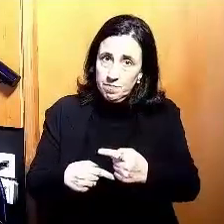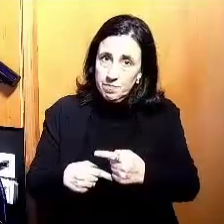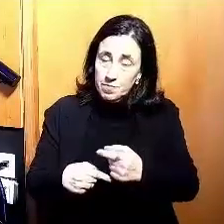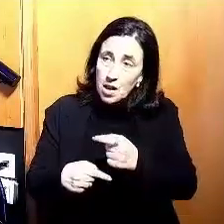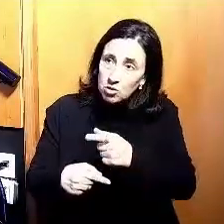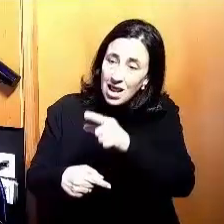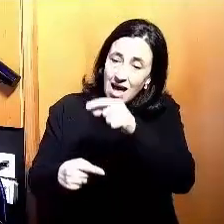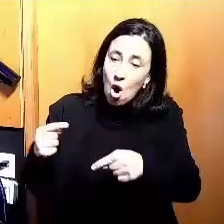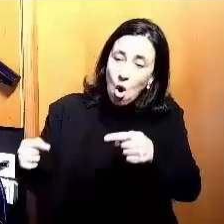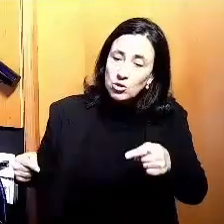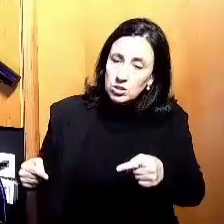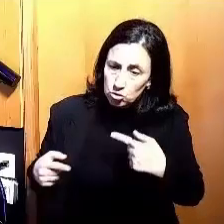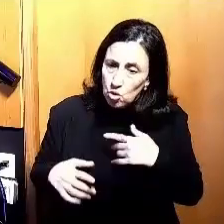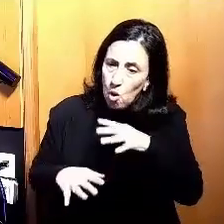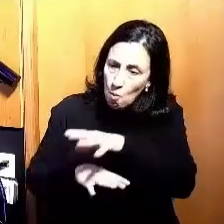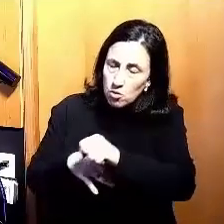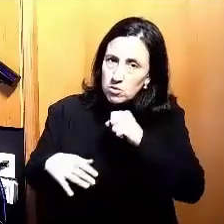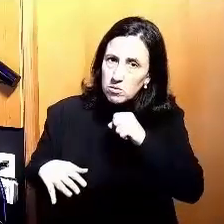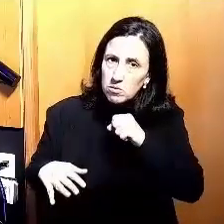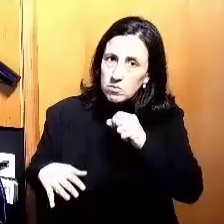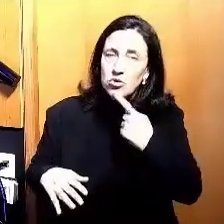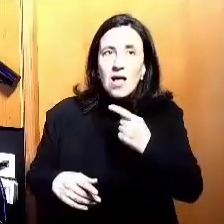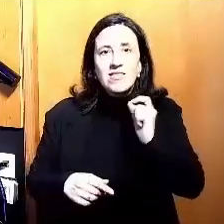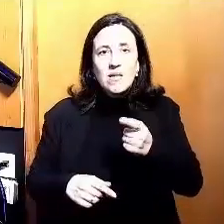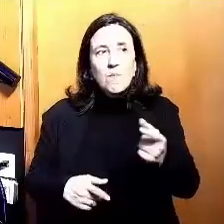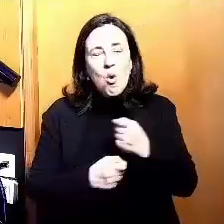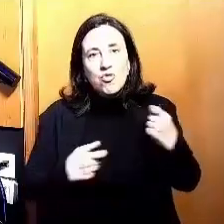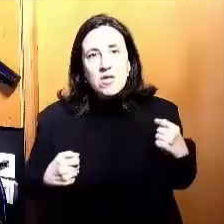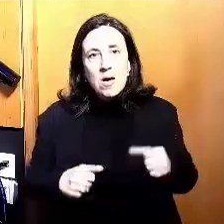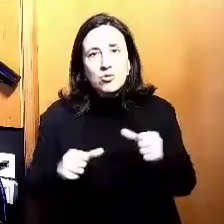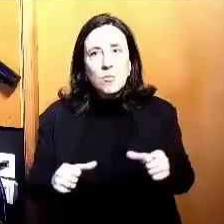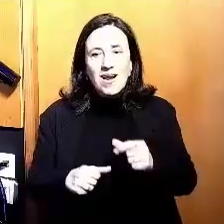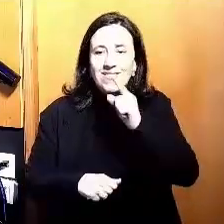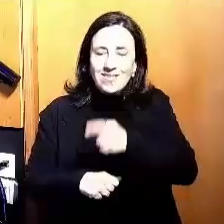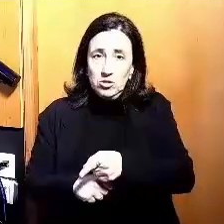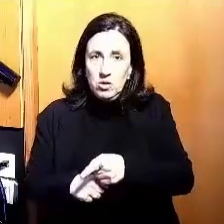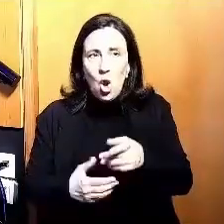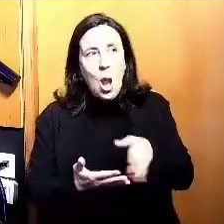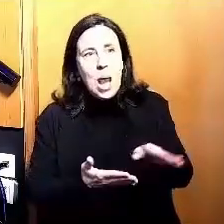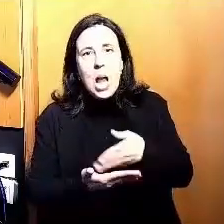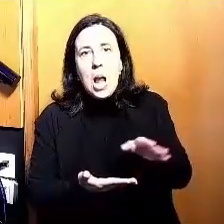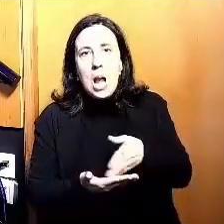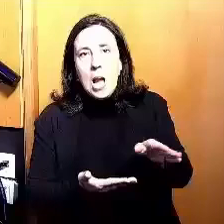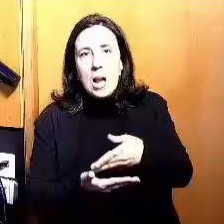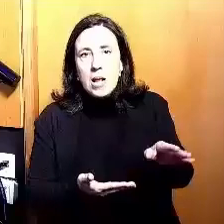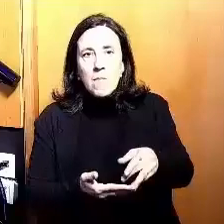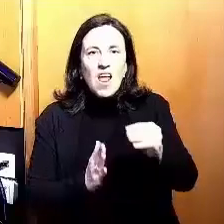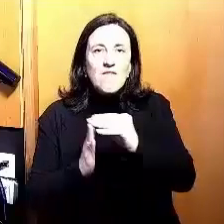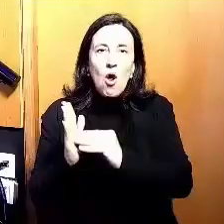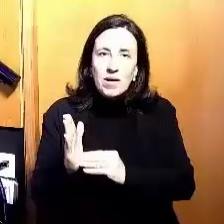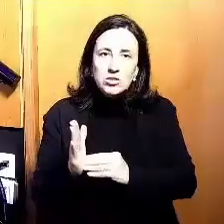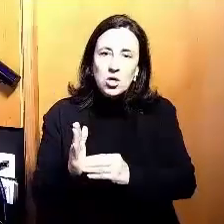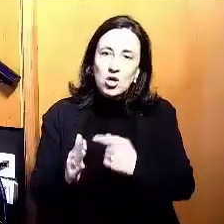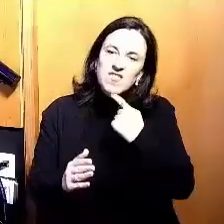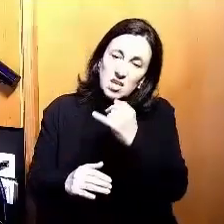la necesitábamos. Tercero, que eso nos iba a permitir tomar las decisiones, no ponerse a limpiar datos para poder después ver si nos servía para tomar